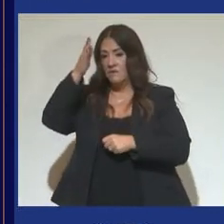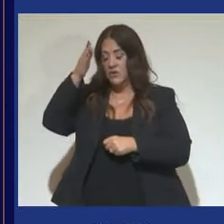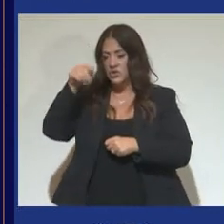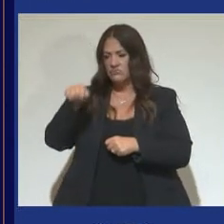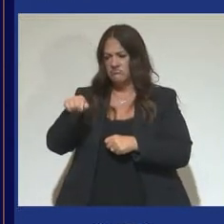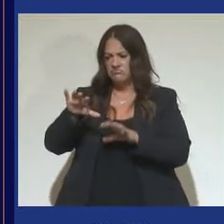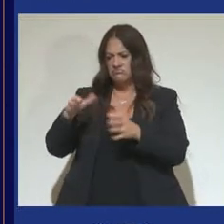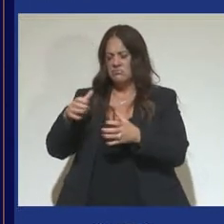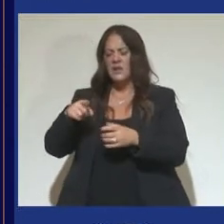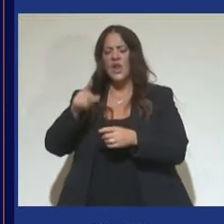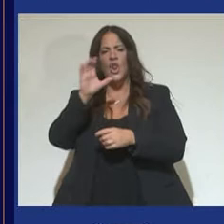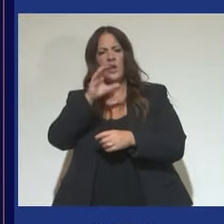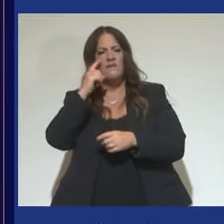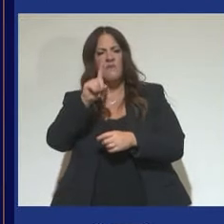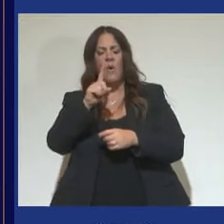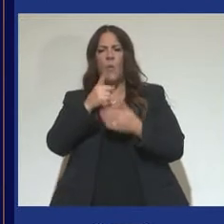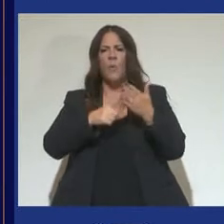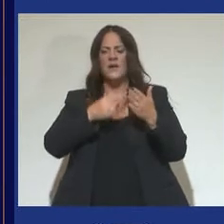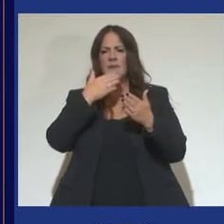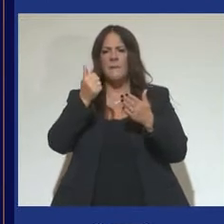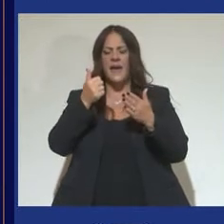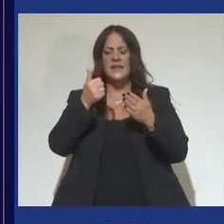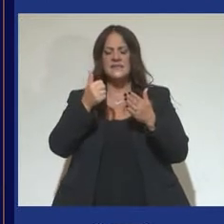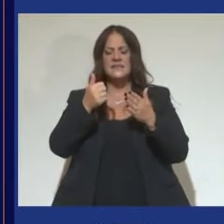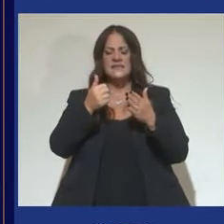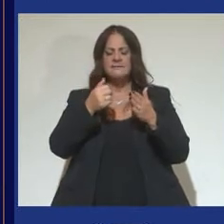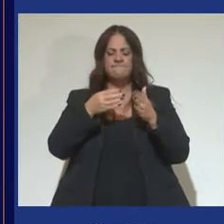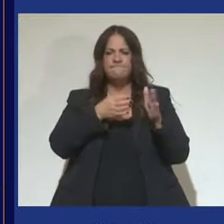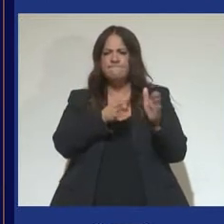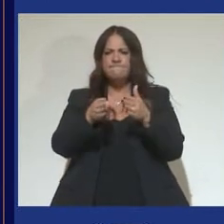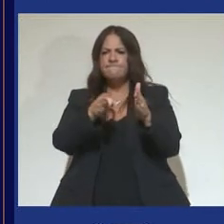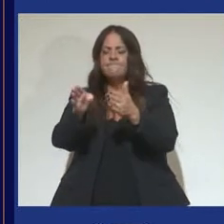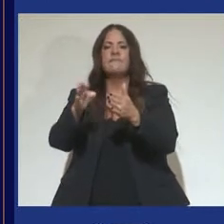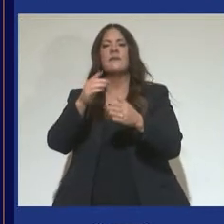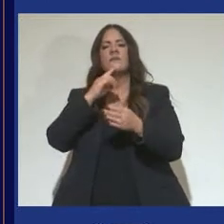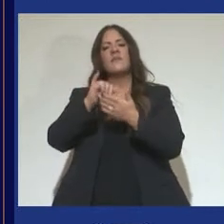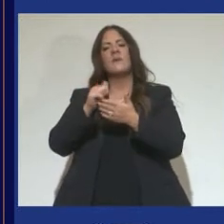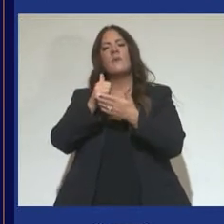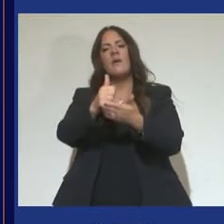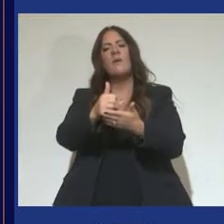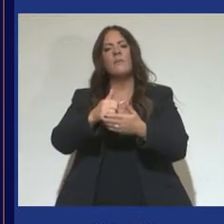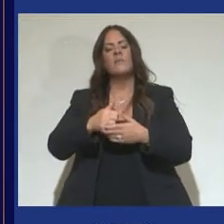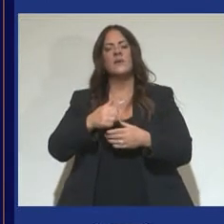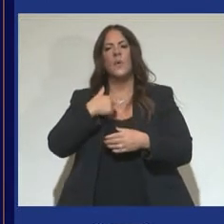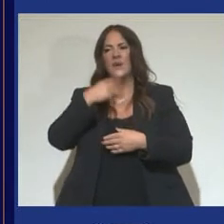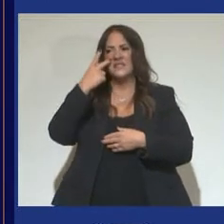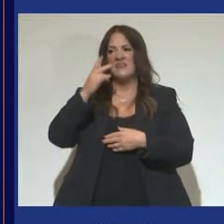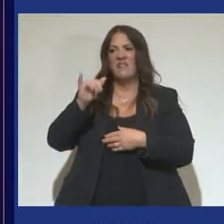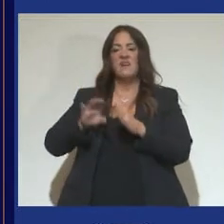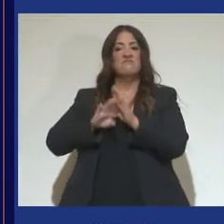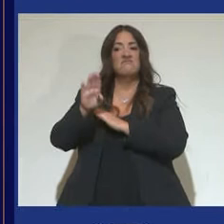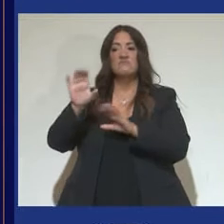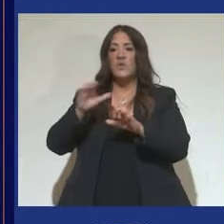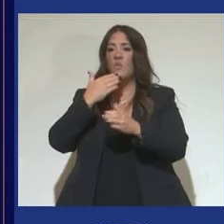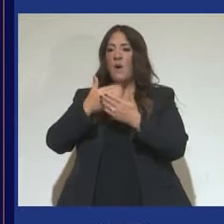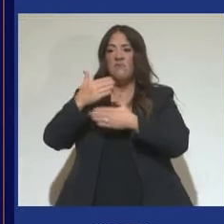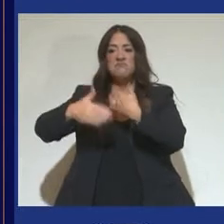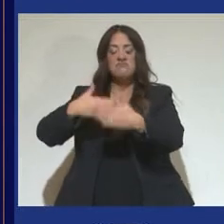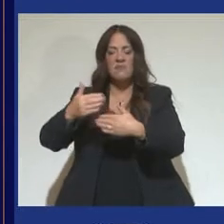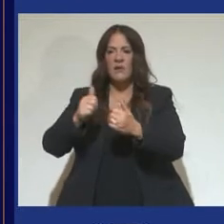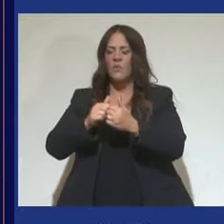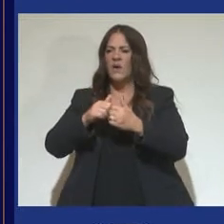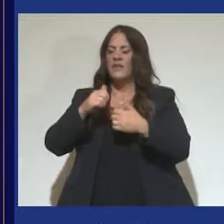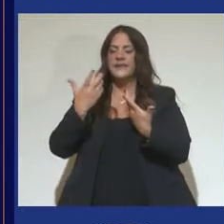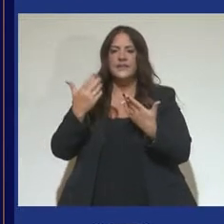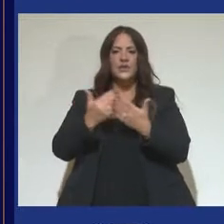y estamos comprometidos en crear un futuro antes de la pandemia lo teníamos ya ahora estamos acelerando en